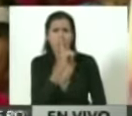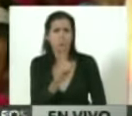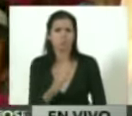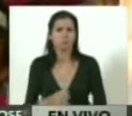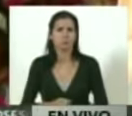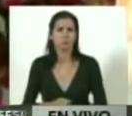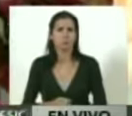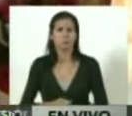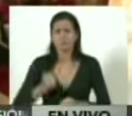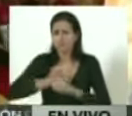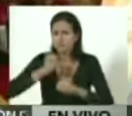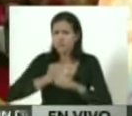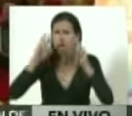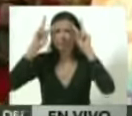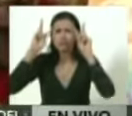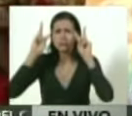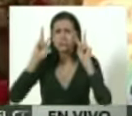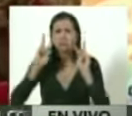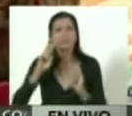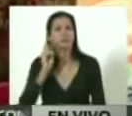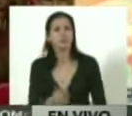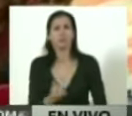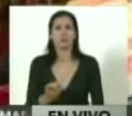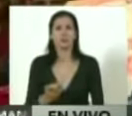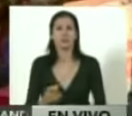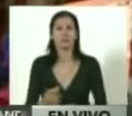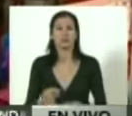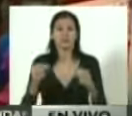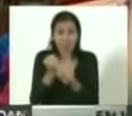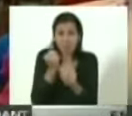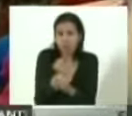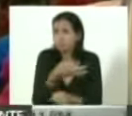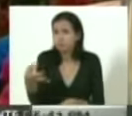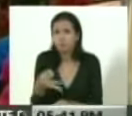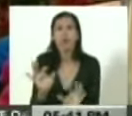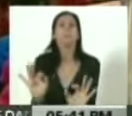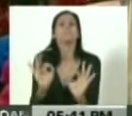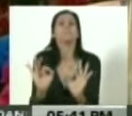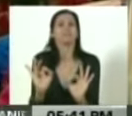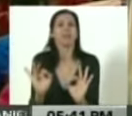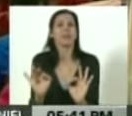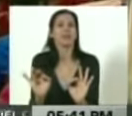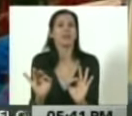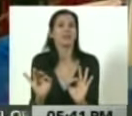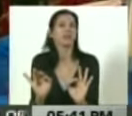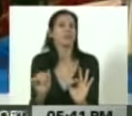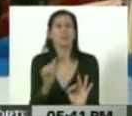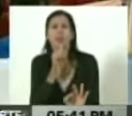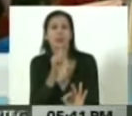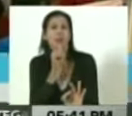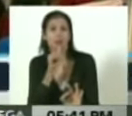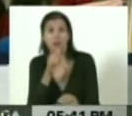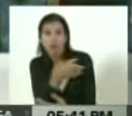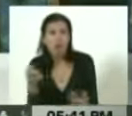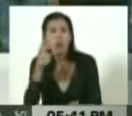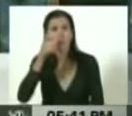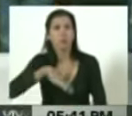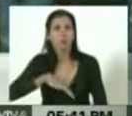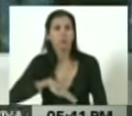Ser más eficientes, sobre todo con un pueblo que ha puesto su